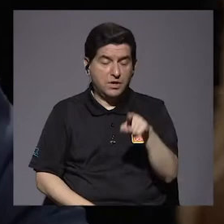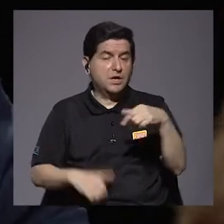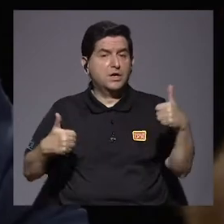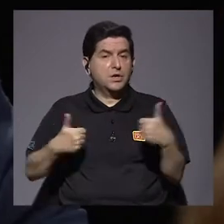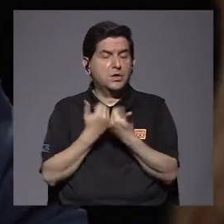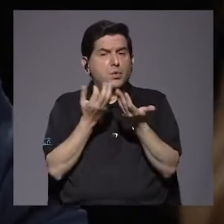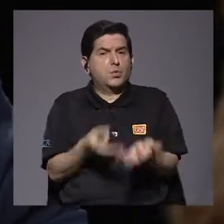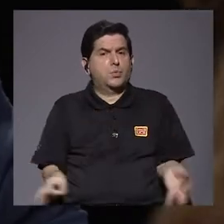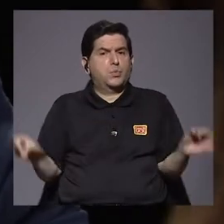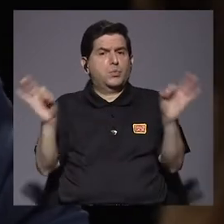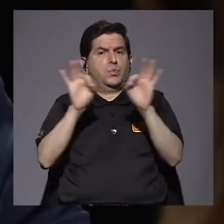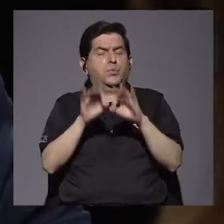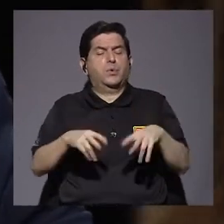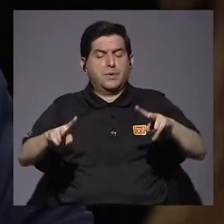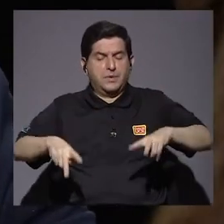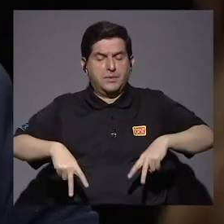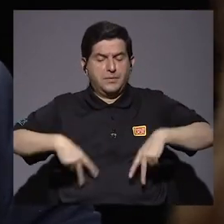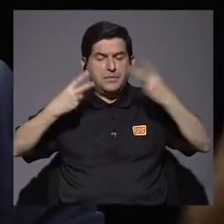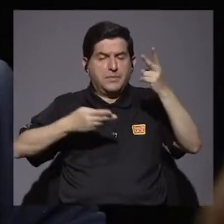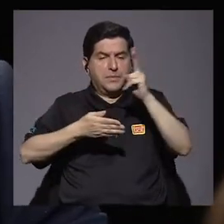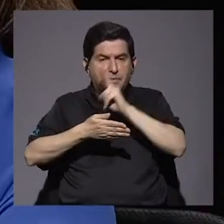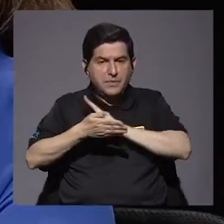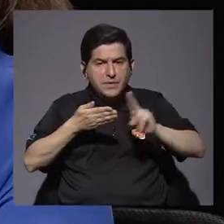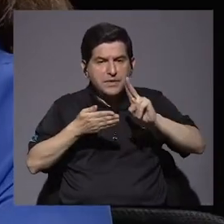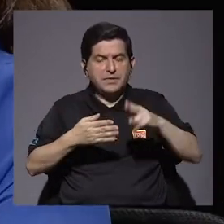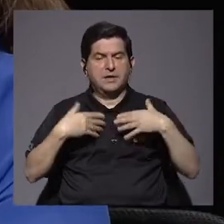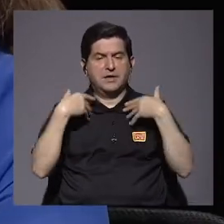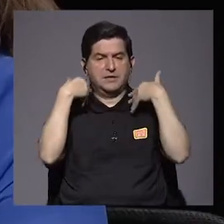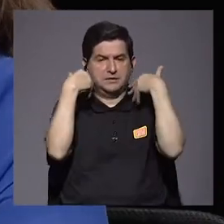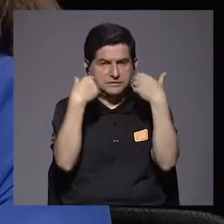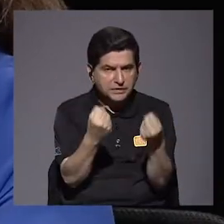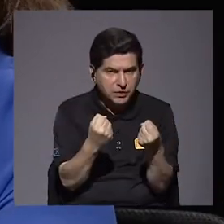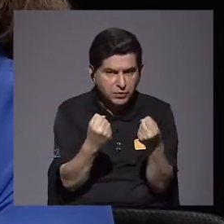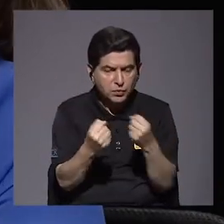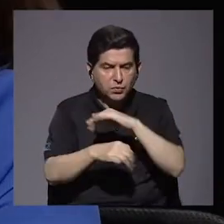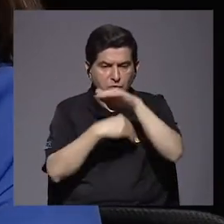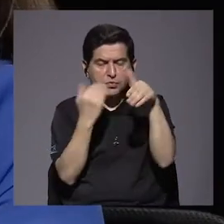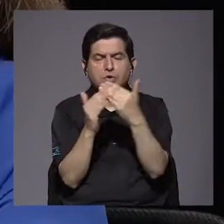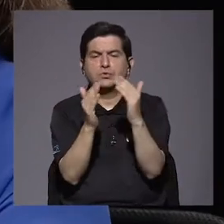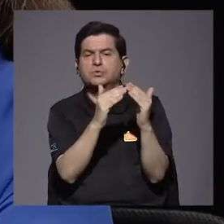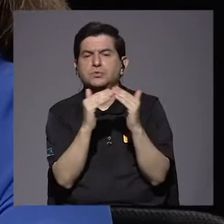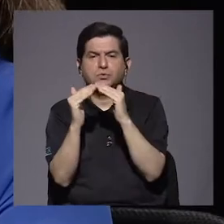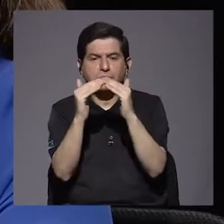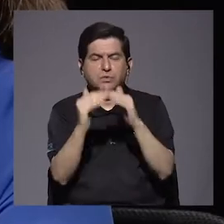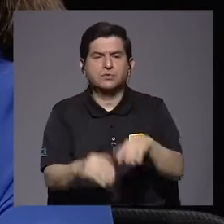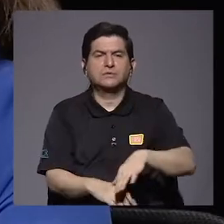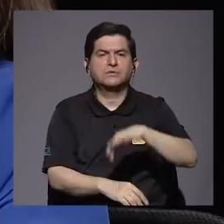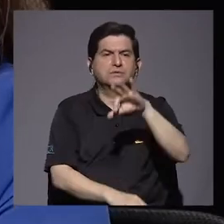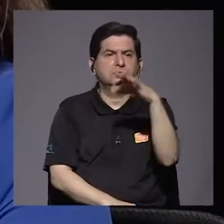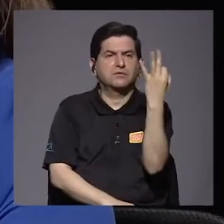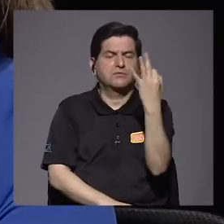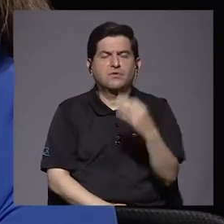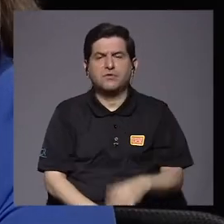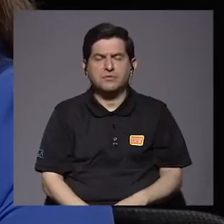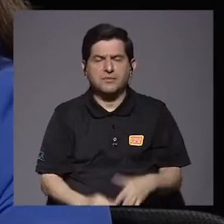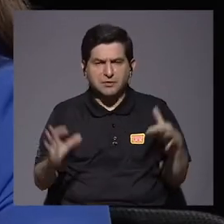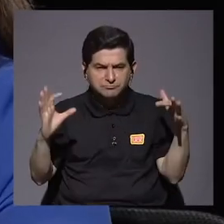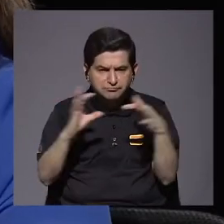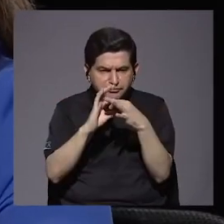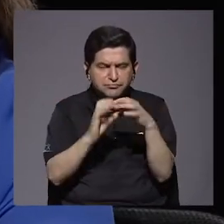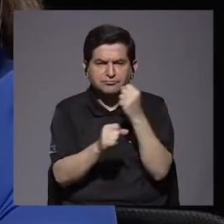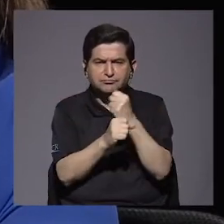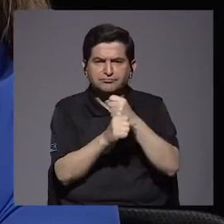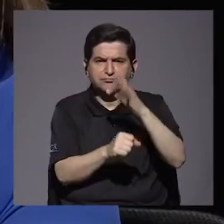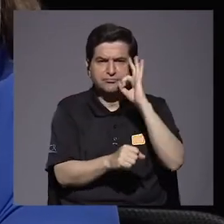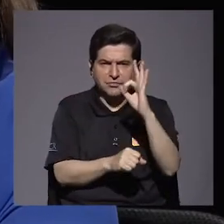desafío importante, el tema de la vida universitaria, el tema de la salud en toda la población, de una forma concatenada,